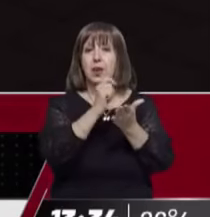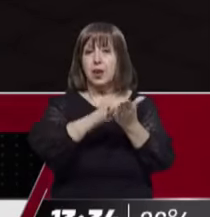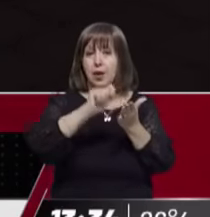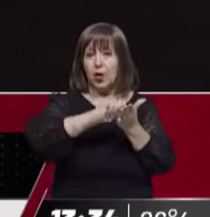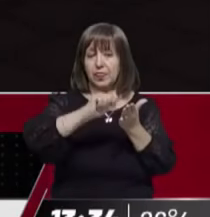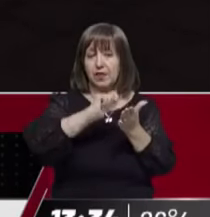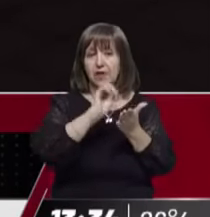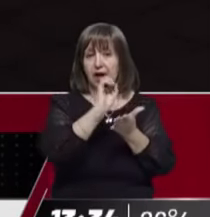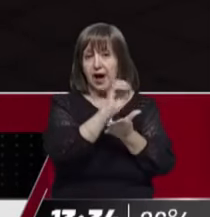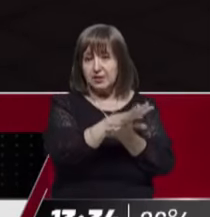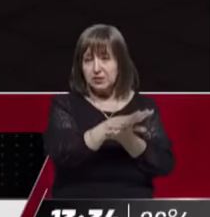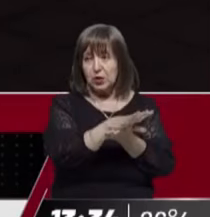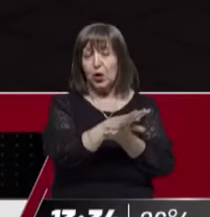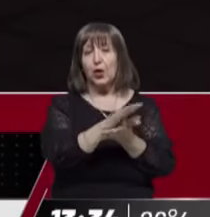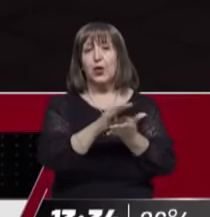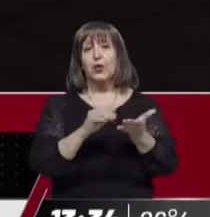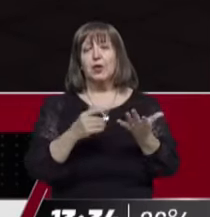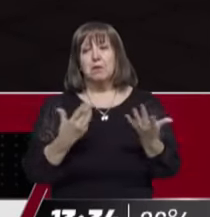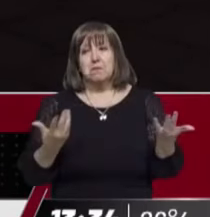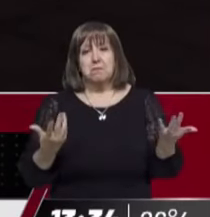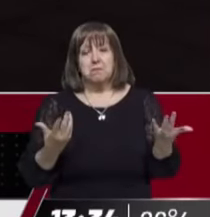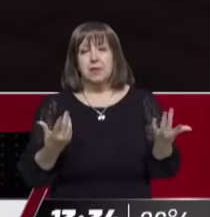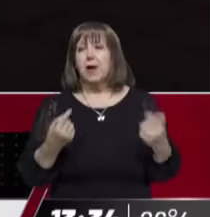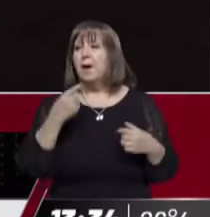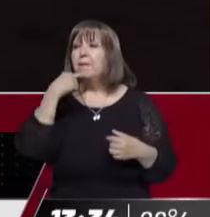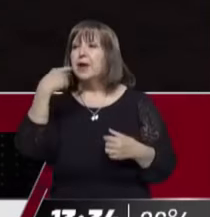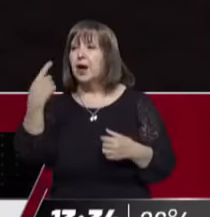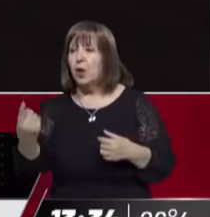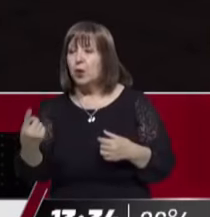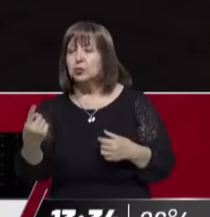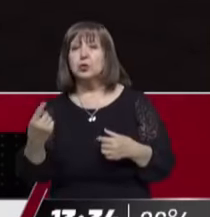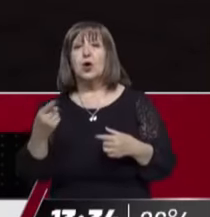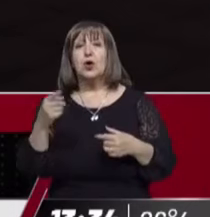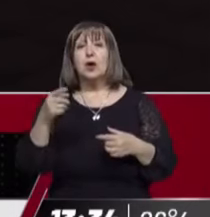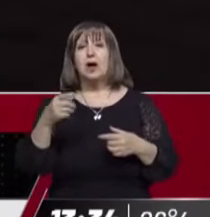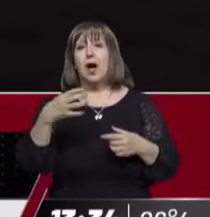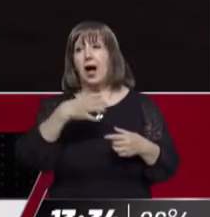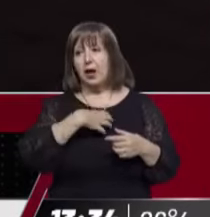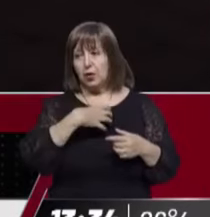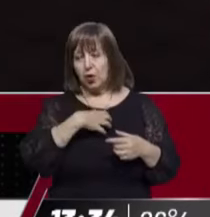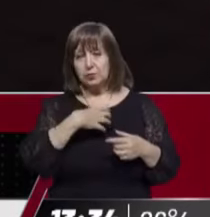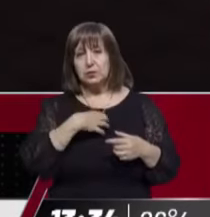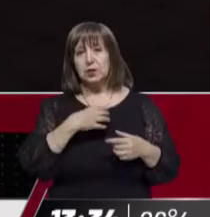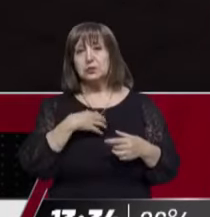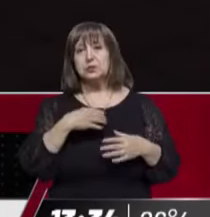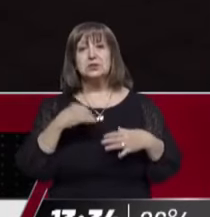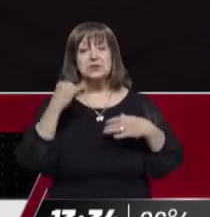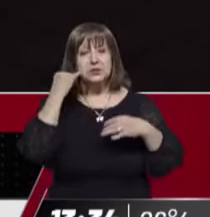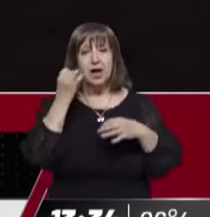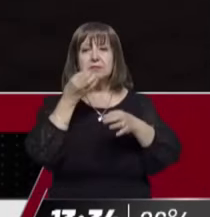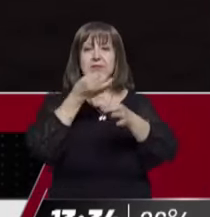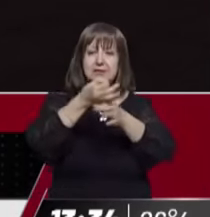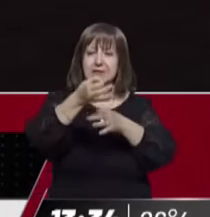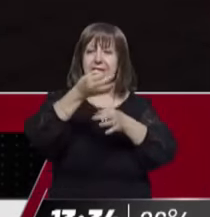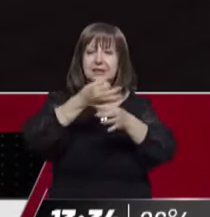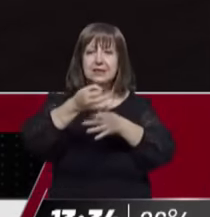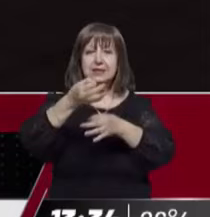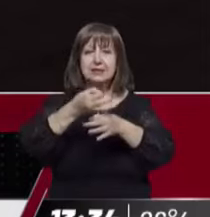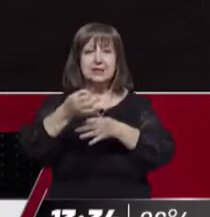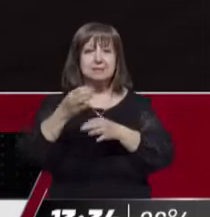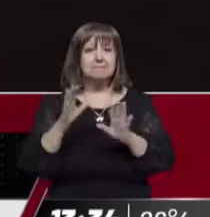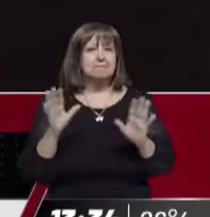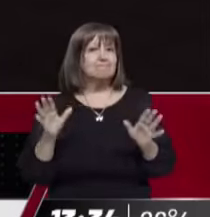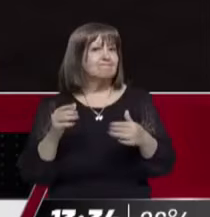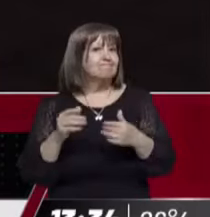los chicos tuvieron charlas de concientización? ¿Alcanza con eso? No, yo creo que no alcanza con eso. Yo, con lo que he charlado